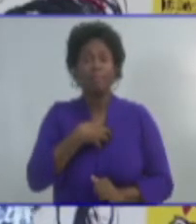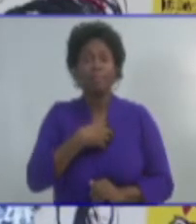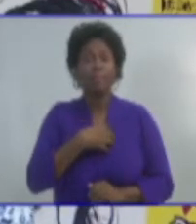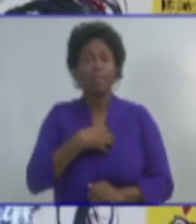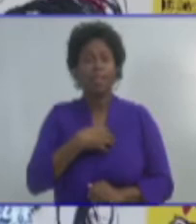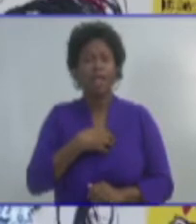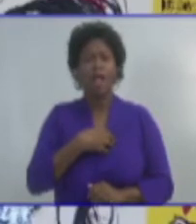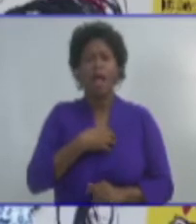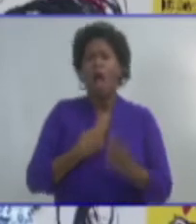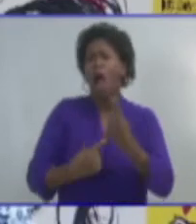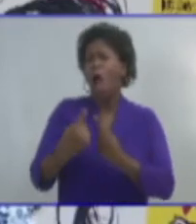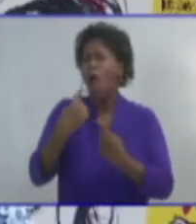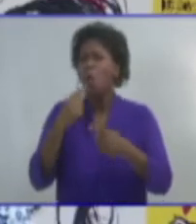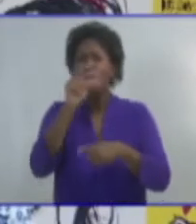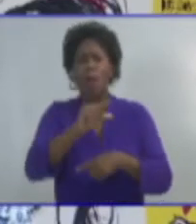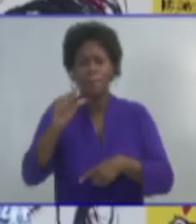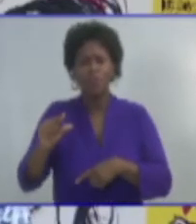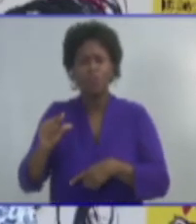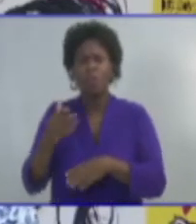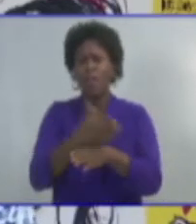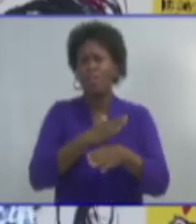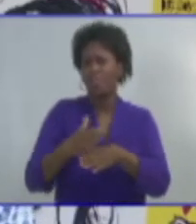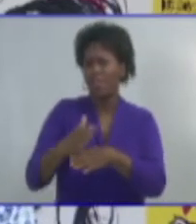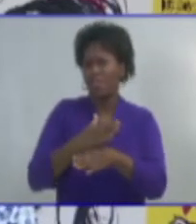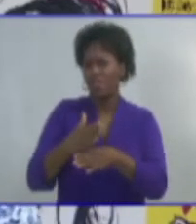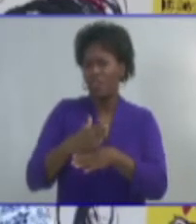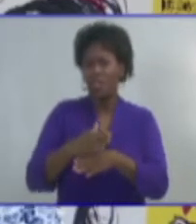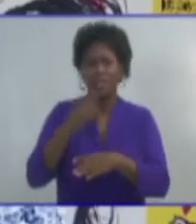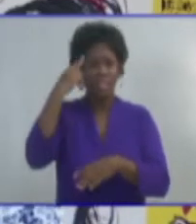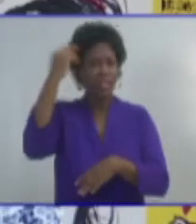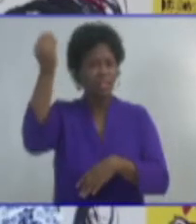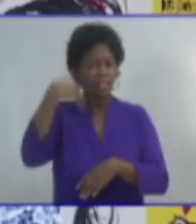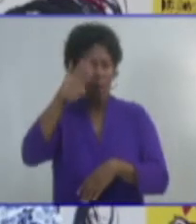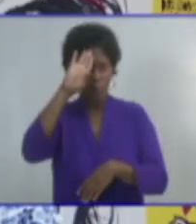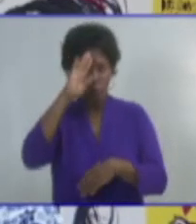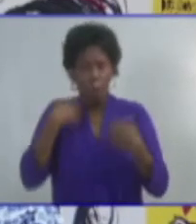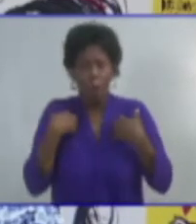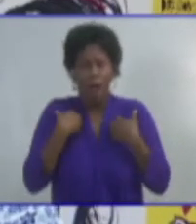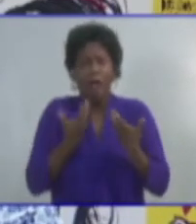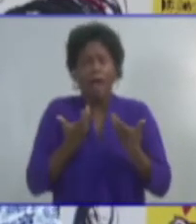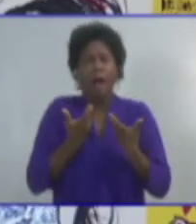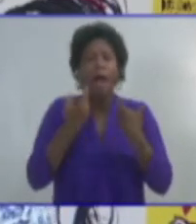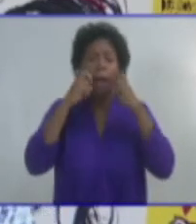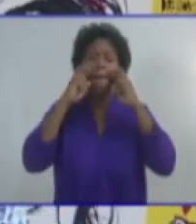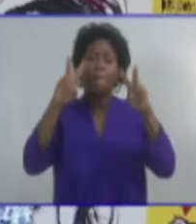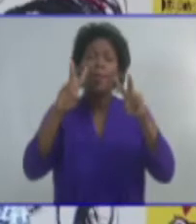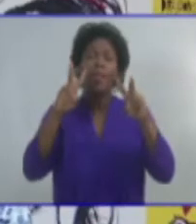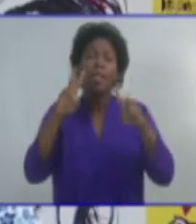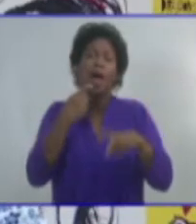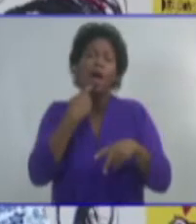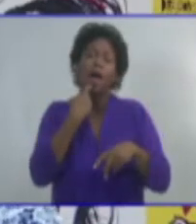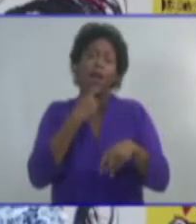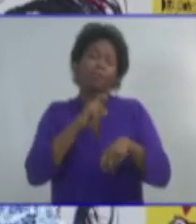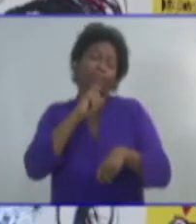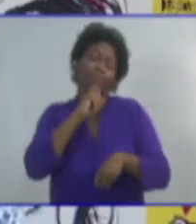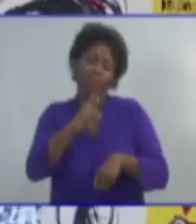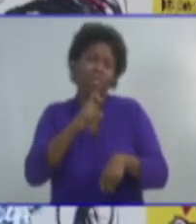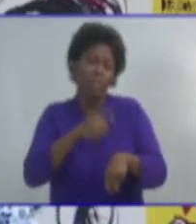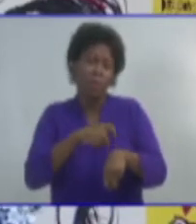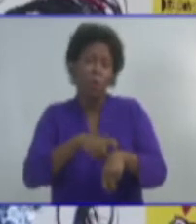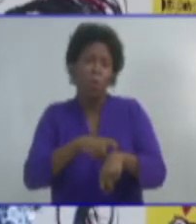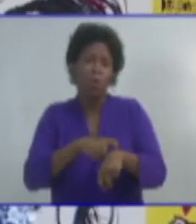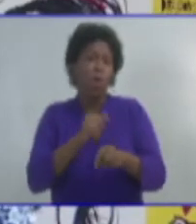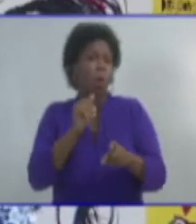y en el caso de muchos más, varias generaciones de cubanos que han vivido momentos terribles, empezando por la